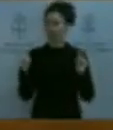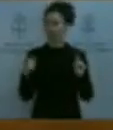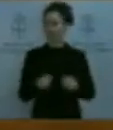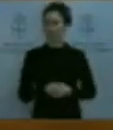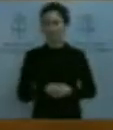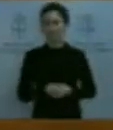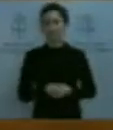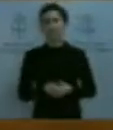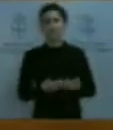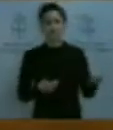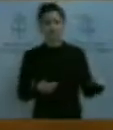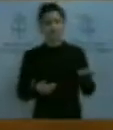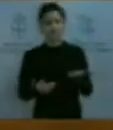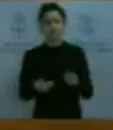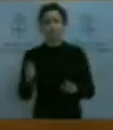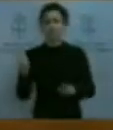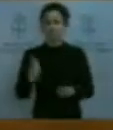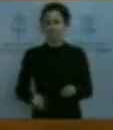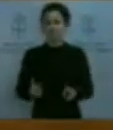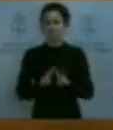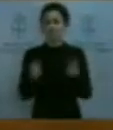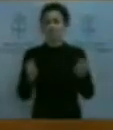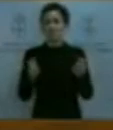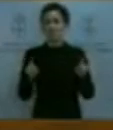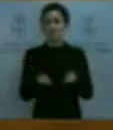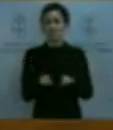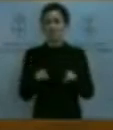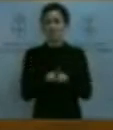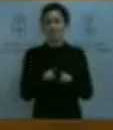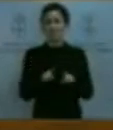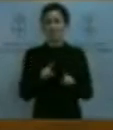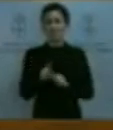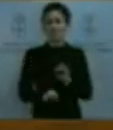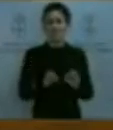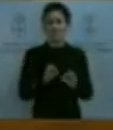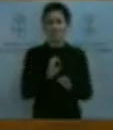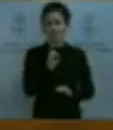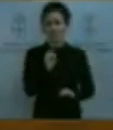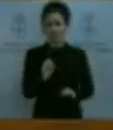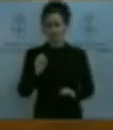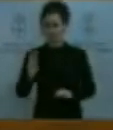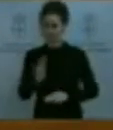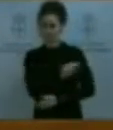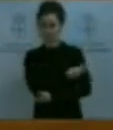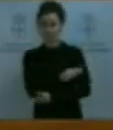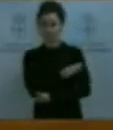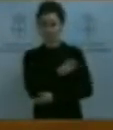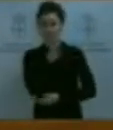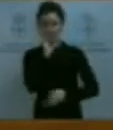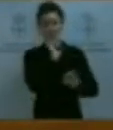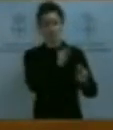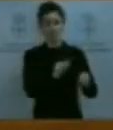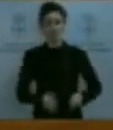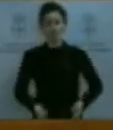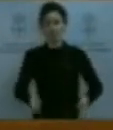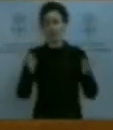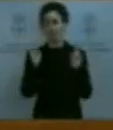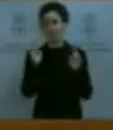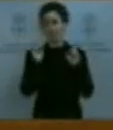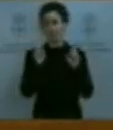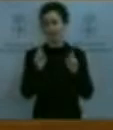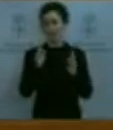como el ciclo 0 a 3, como la libertad educativa que se está vulnerando en algunas comunidades autónomas, como la Comunidad Valenciana, donde gobiernan con ese